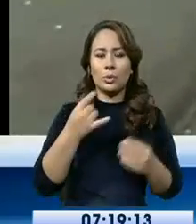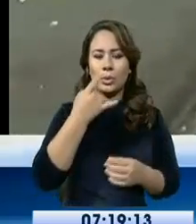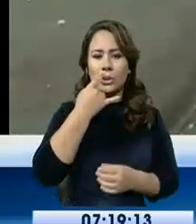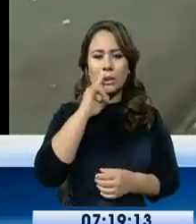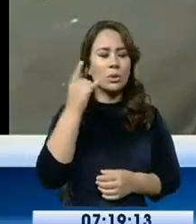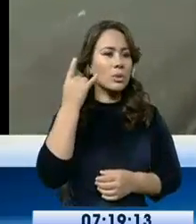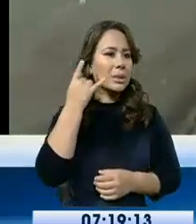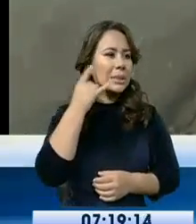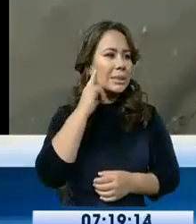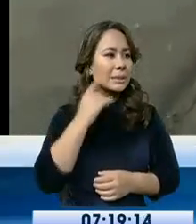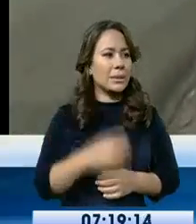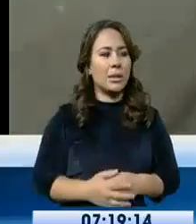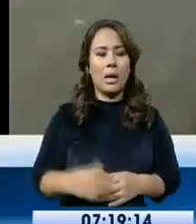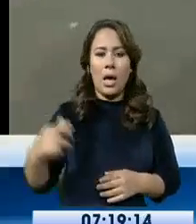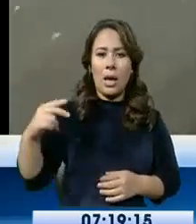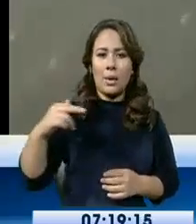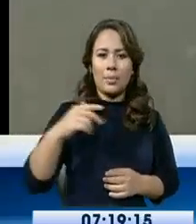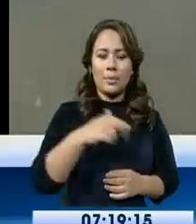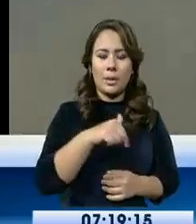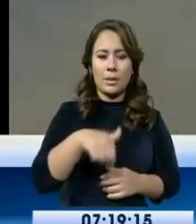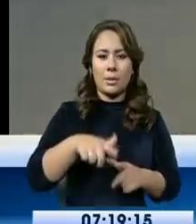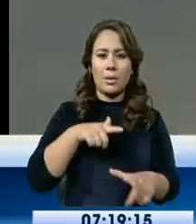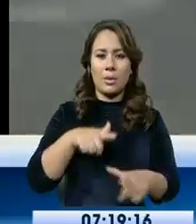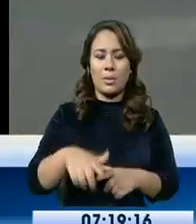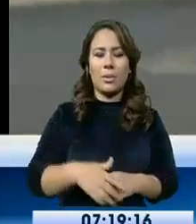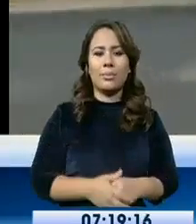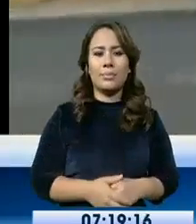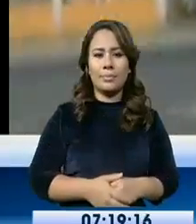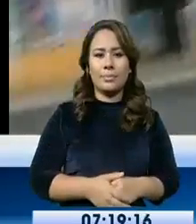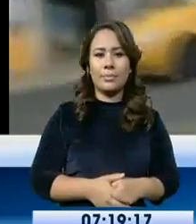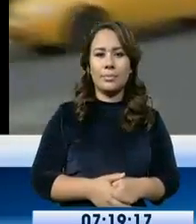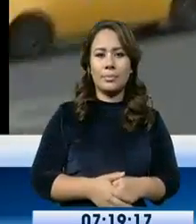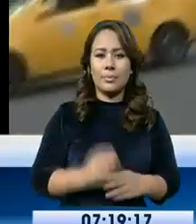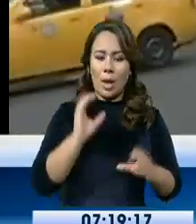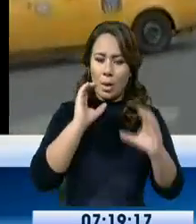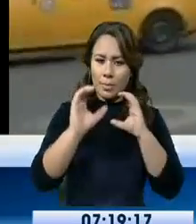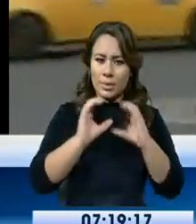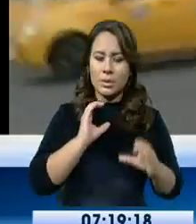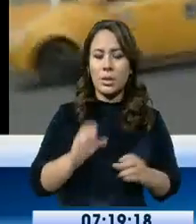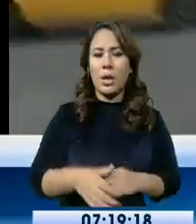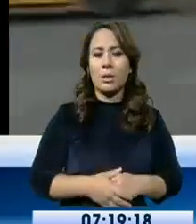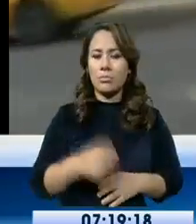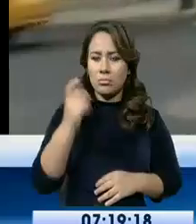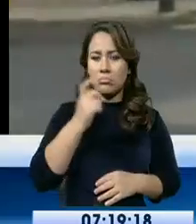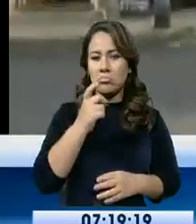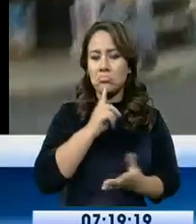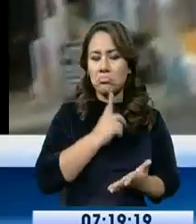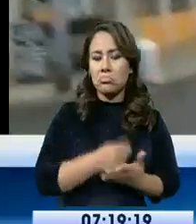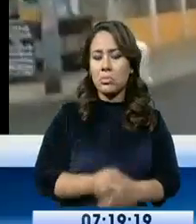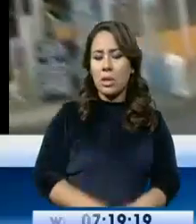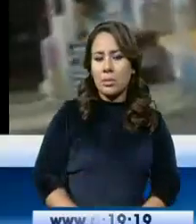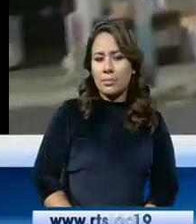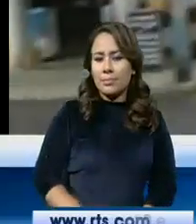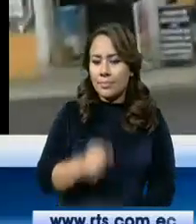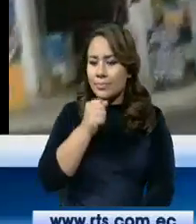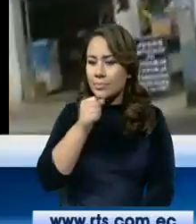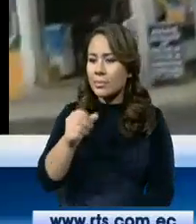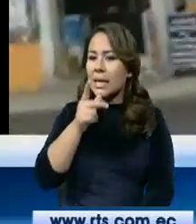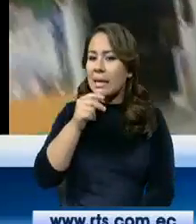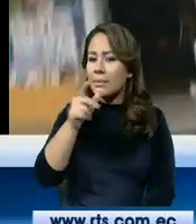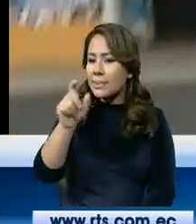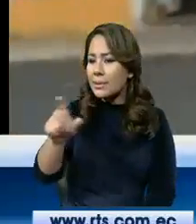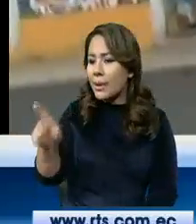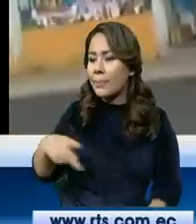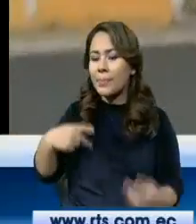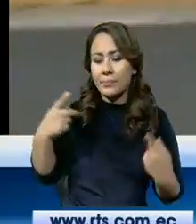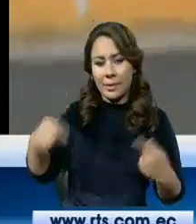niñas deban transitar por esta zona. Vamos a dialogar, vamos a mantener el diálogo también con quienes habitan por el sector,